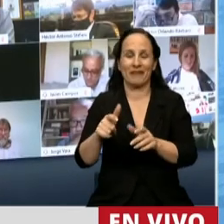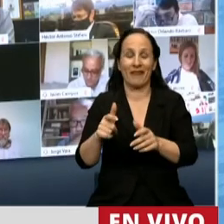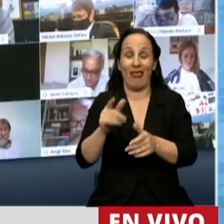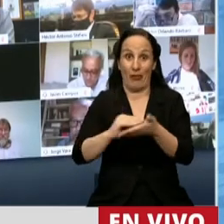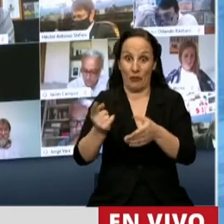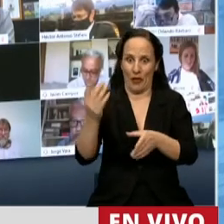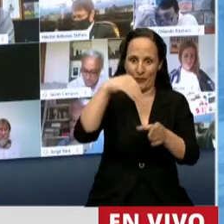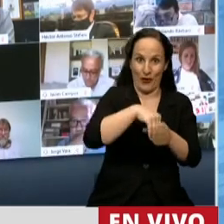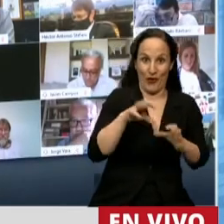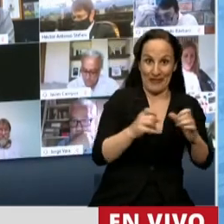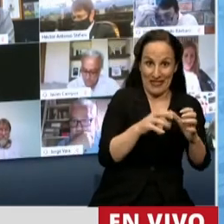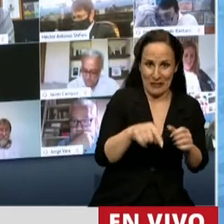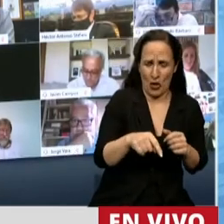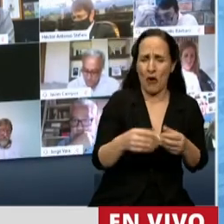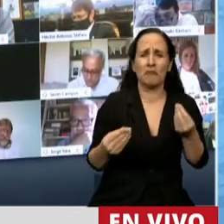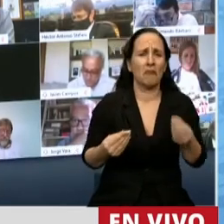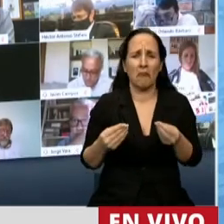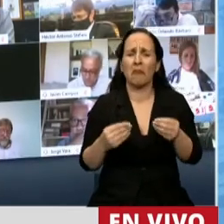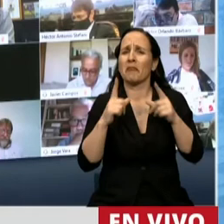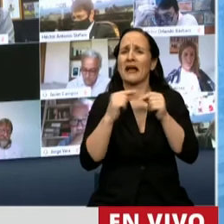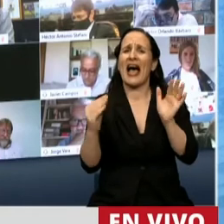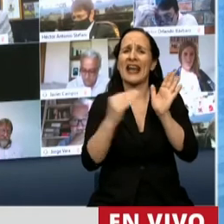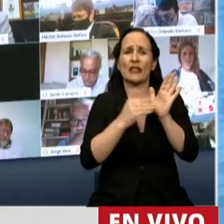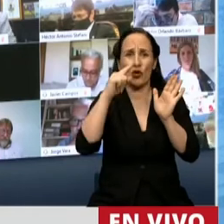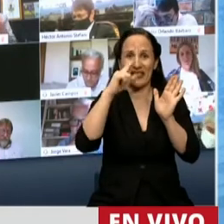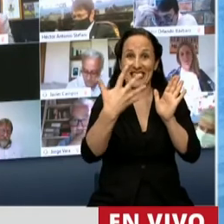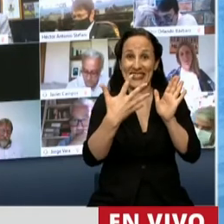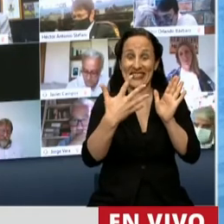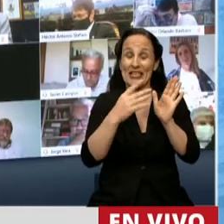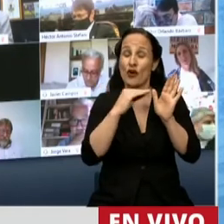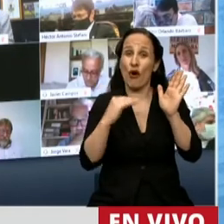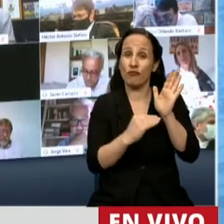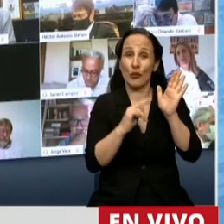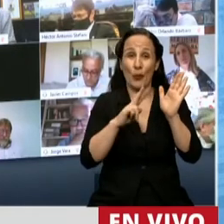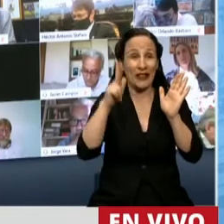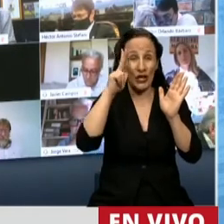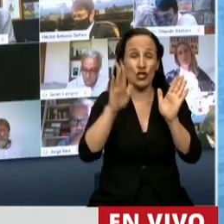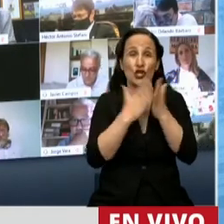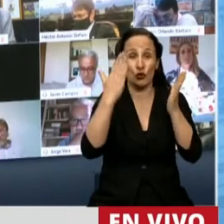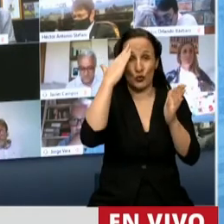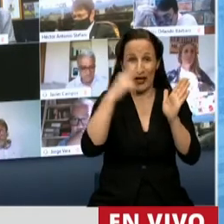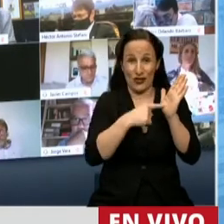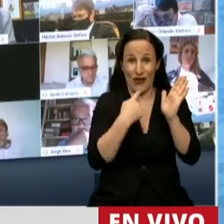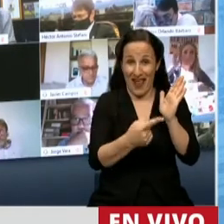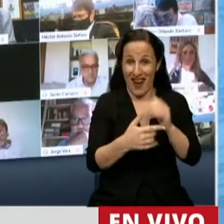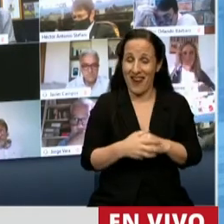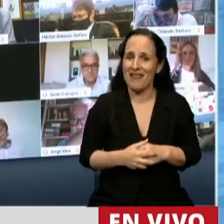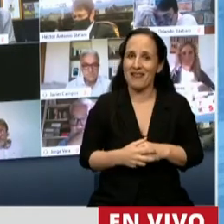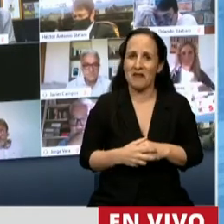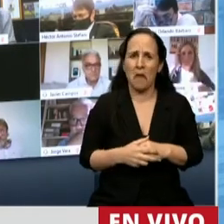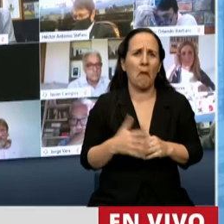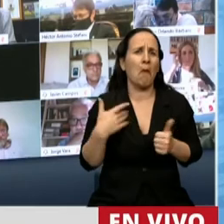al recinto. Lo hacemos en el marco del artículo 75, inciso 28 de la Constitución Nacional, y sin